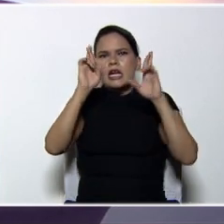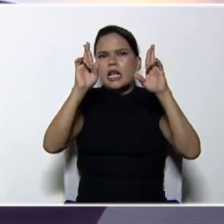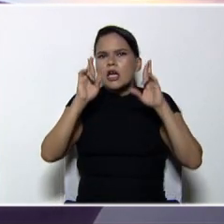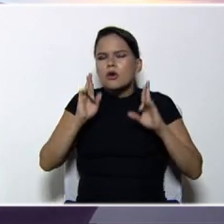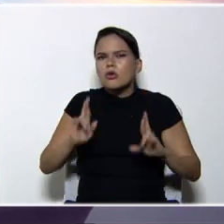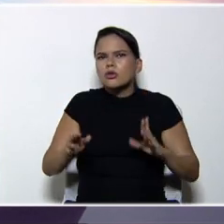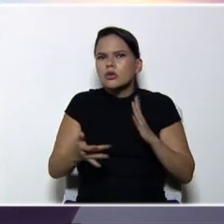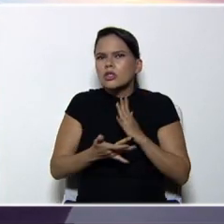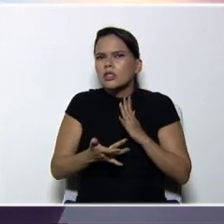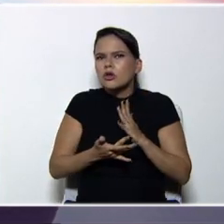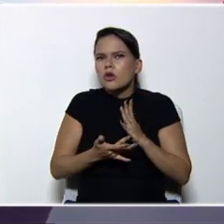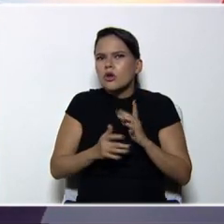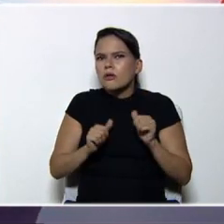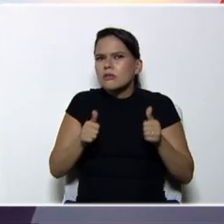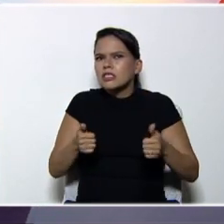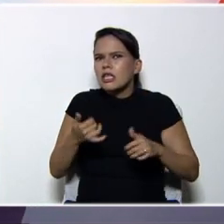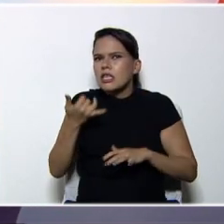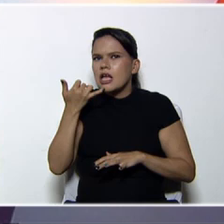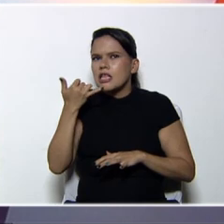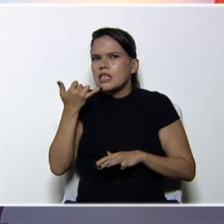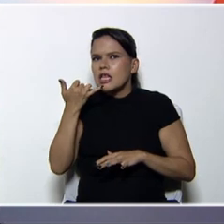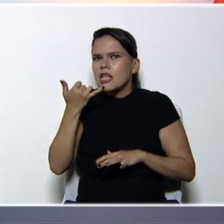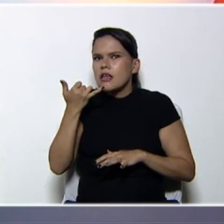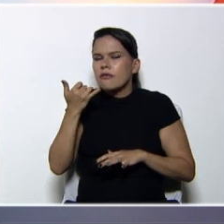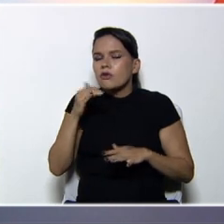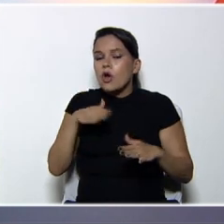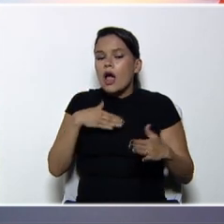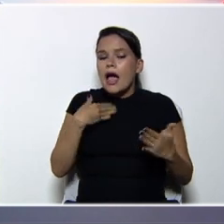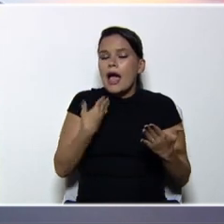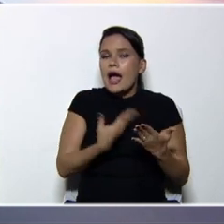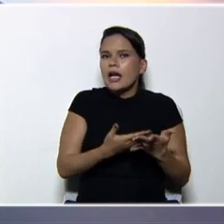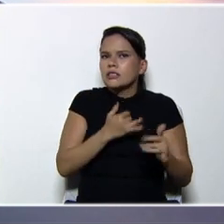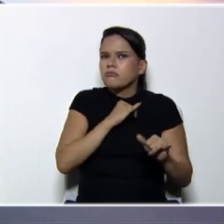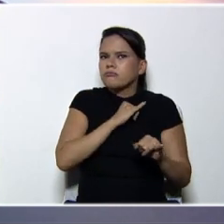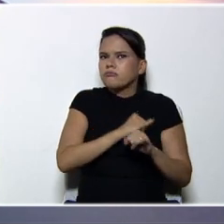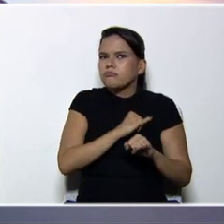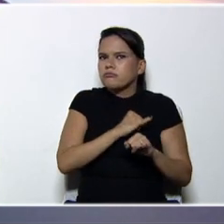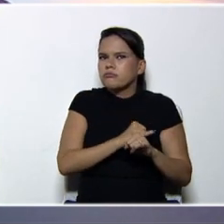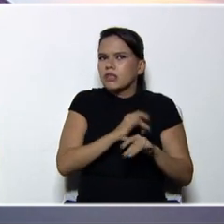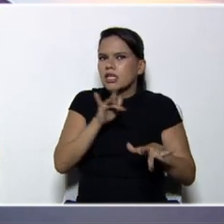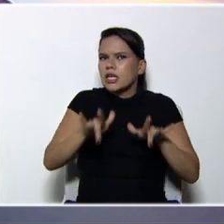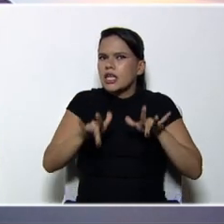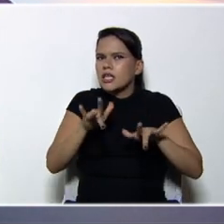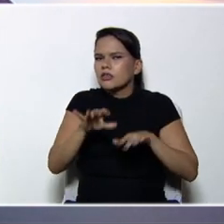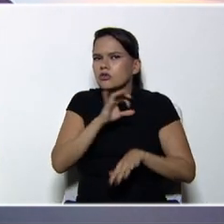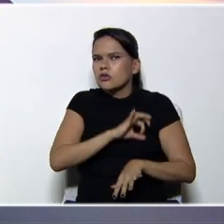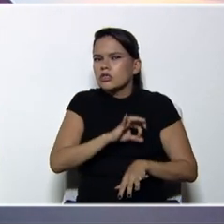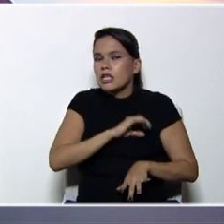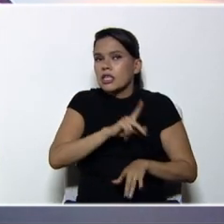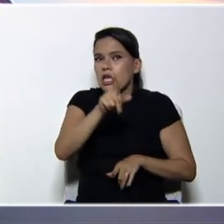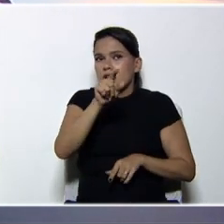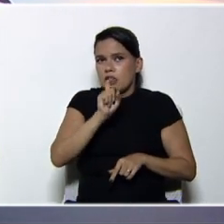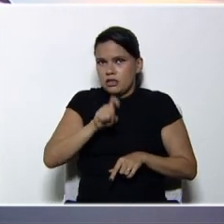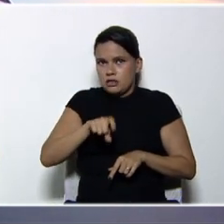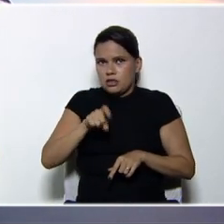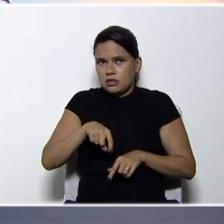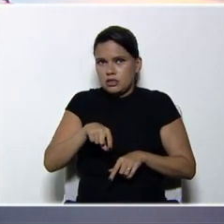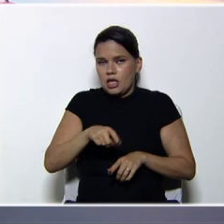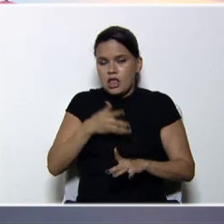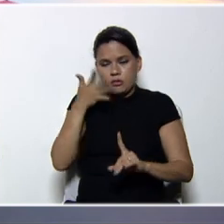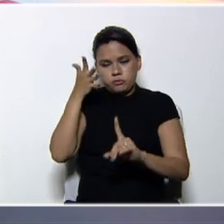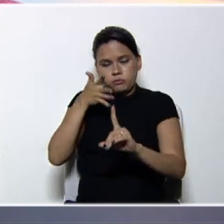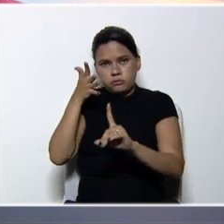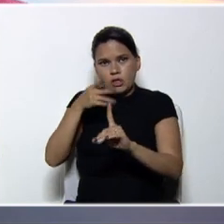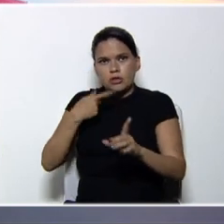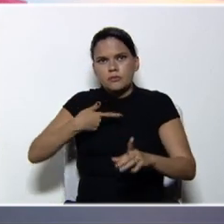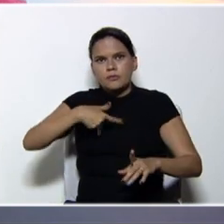el teléfono analógico hasta las redes sociales. De allí la necesidad, por supuesto, de orientar